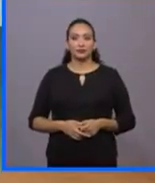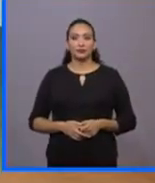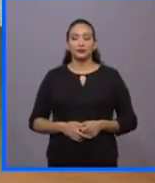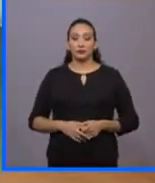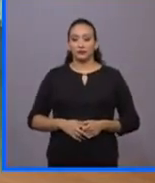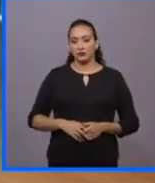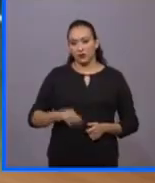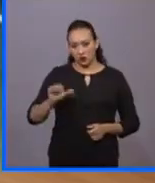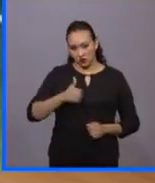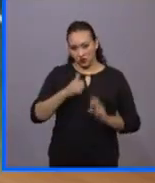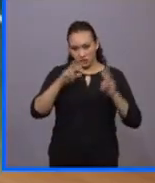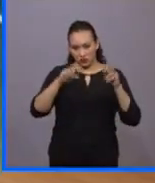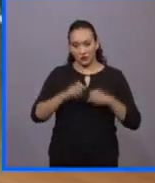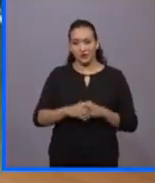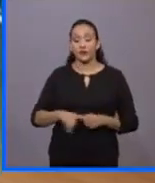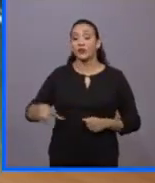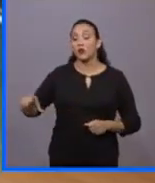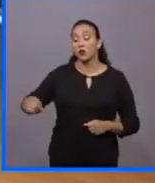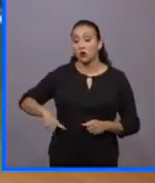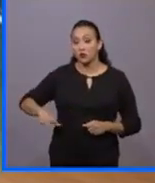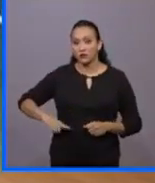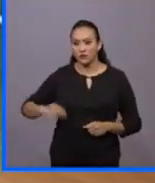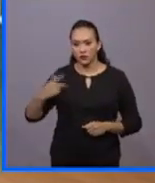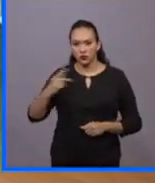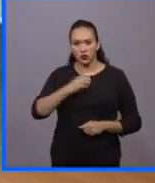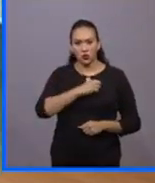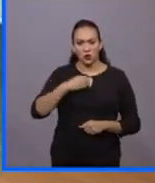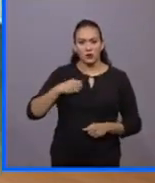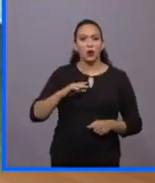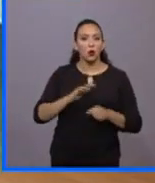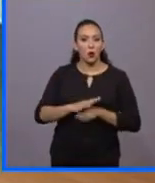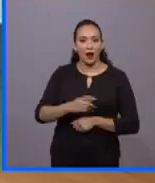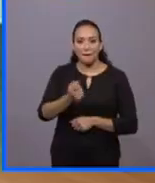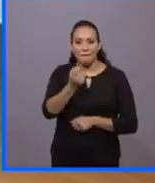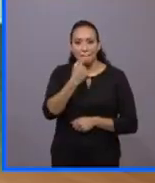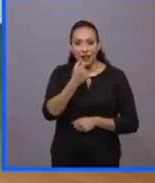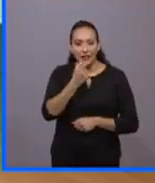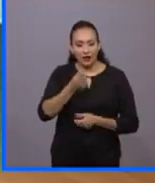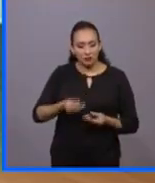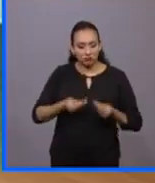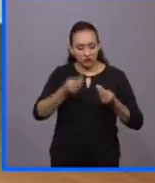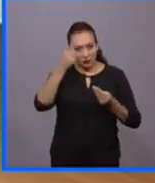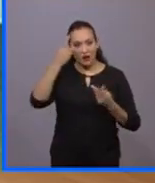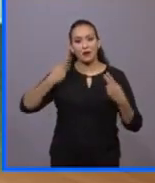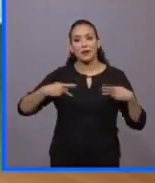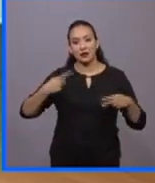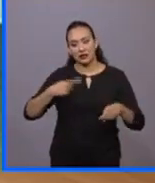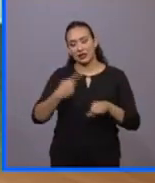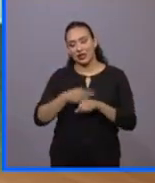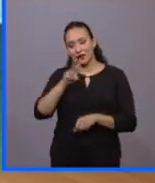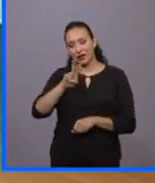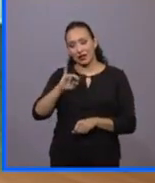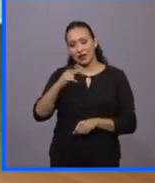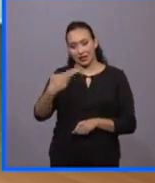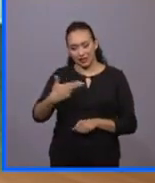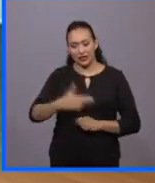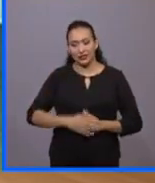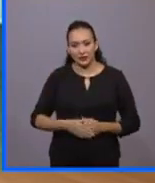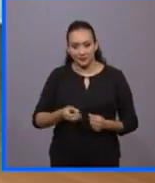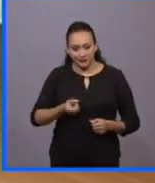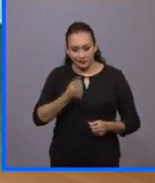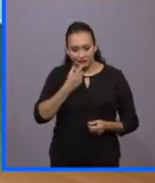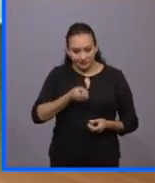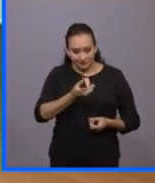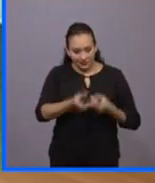En más noticias, los estados tienen la obligación de proveer medicamentos a personas con VIH, determinó la Corte